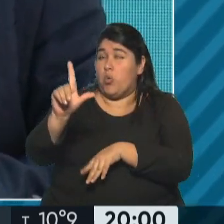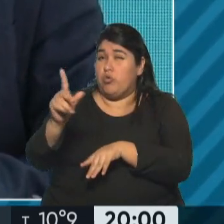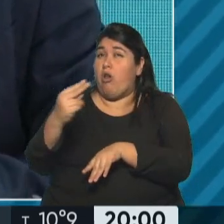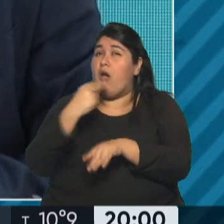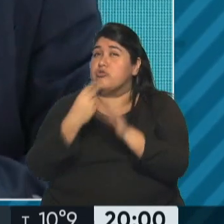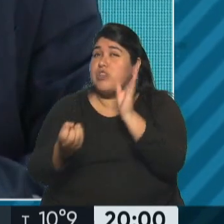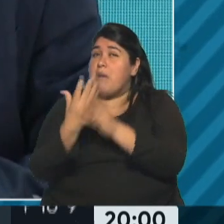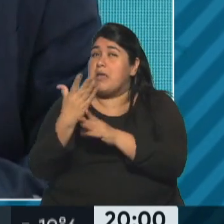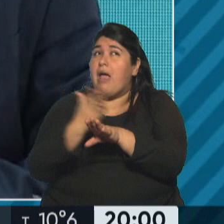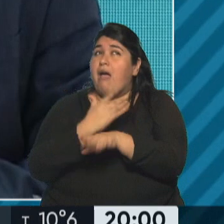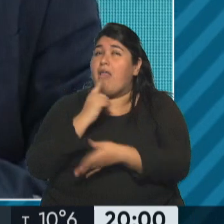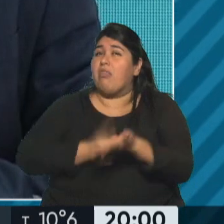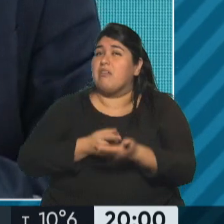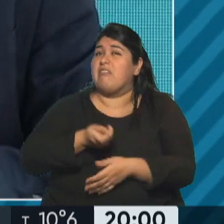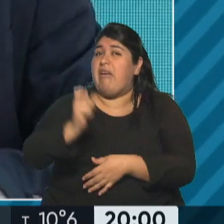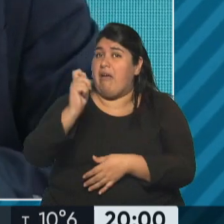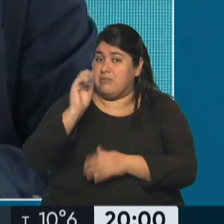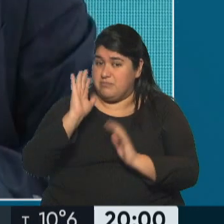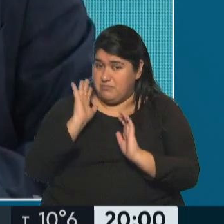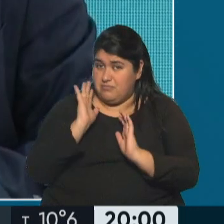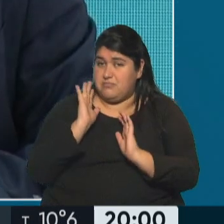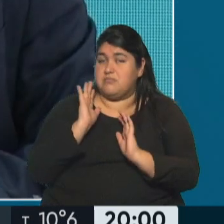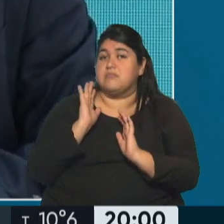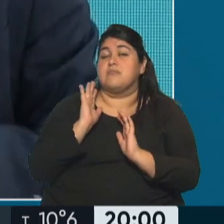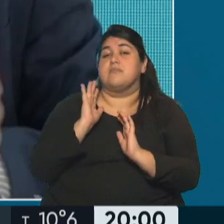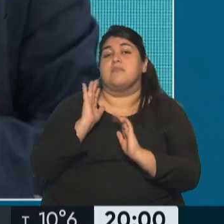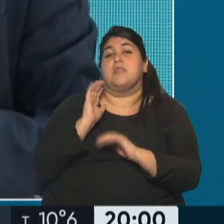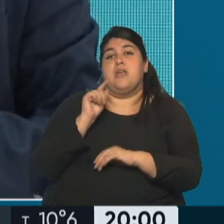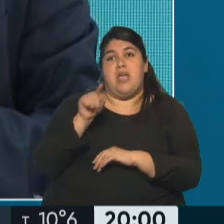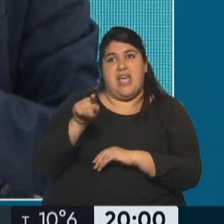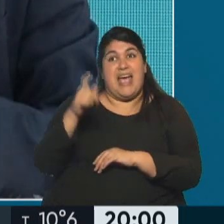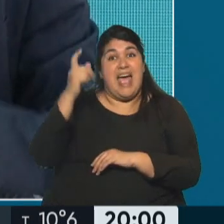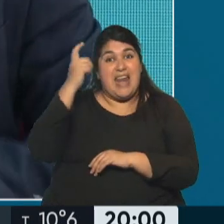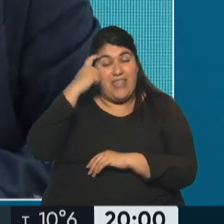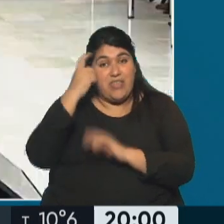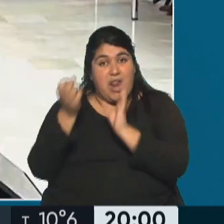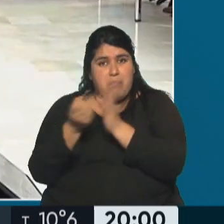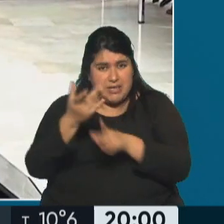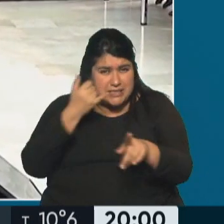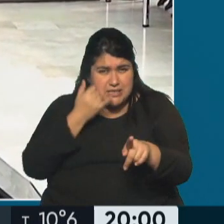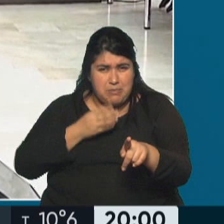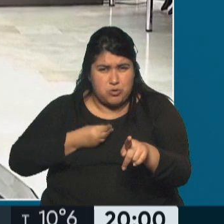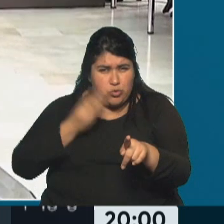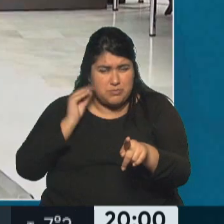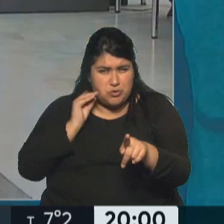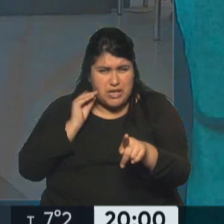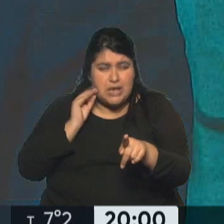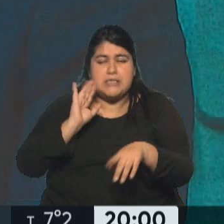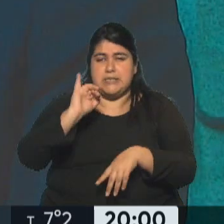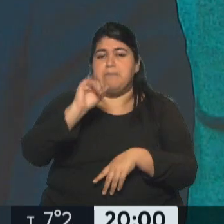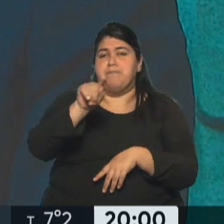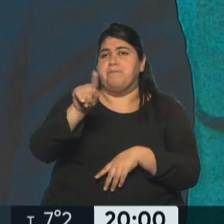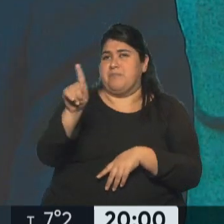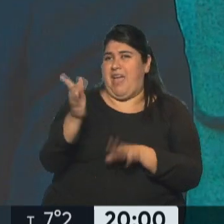de la mañana, ¿sí? Teniendo en cuenta, Nasa, a las 10 de la mañana, ¿se me escucha? Perfectamente, teniendo en cuenta, tal como